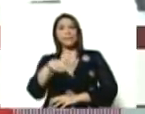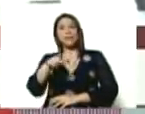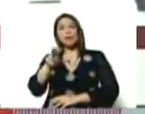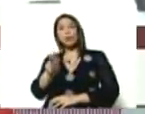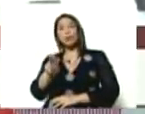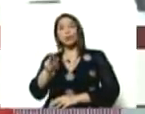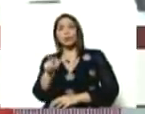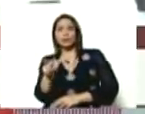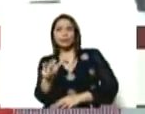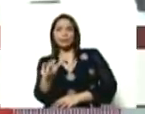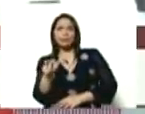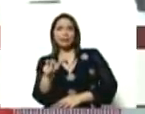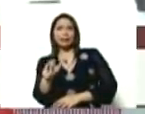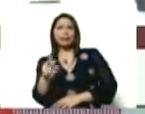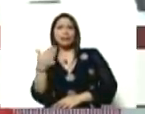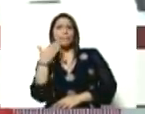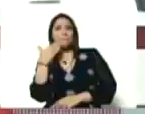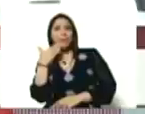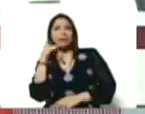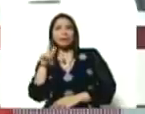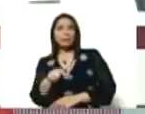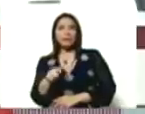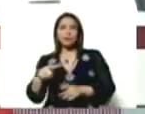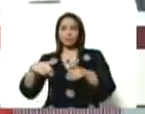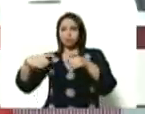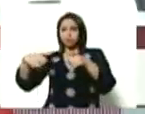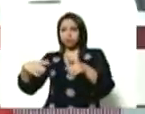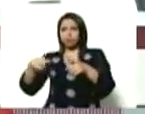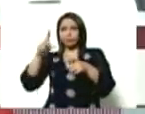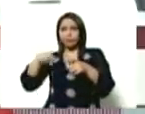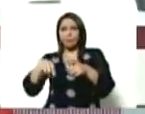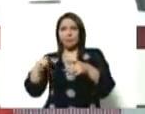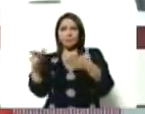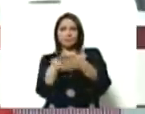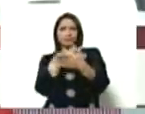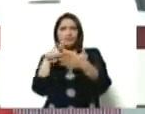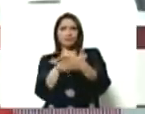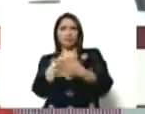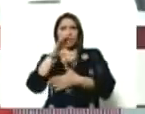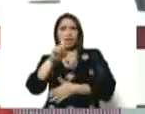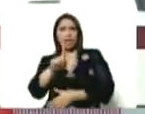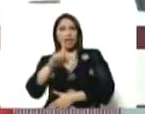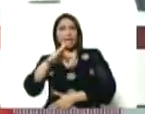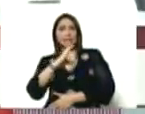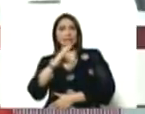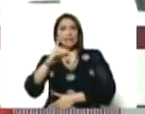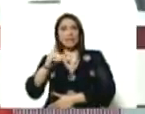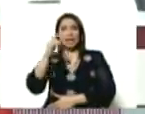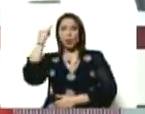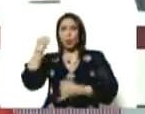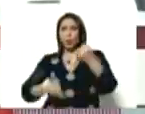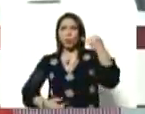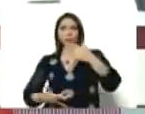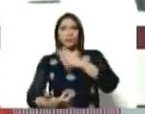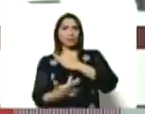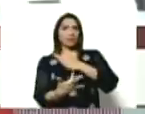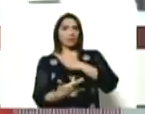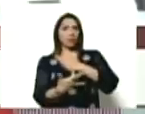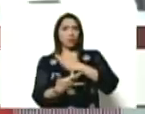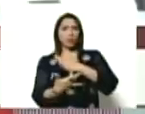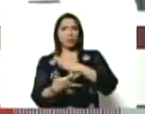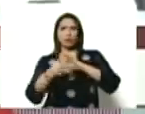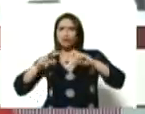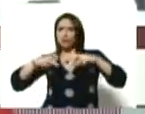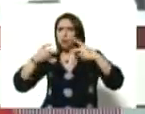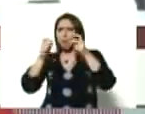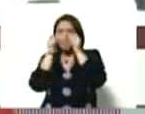su memoria RAM, disco duro. Es una pantalla LCD capacitiva, última tecnología, moderna,